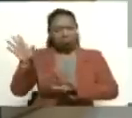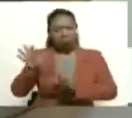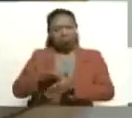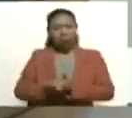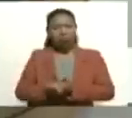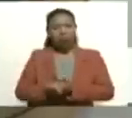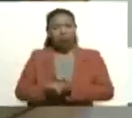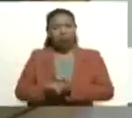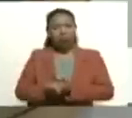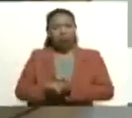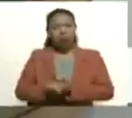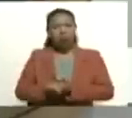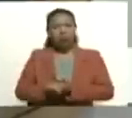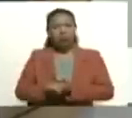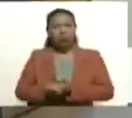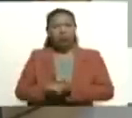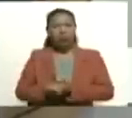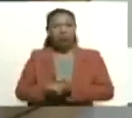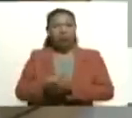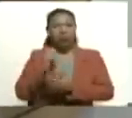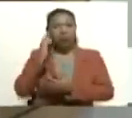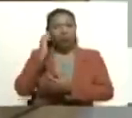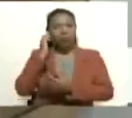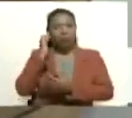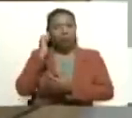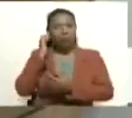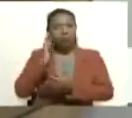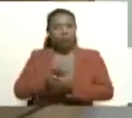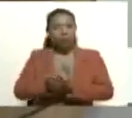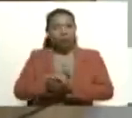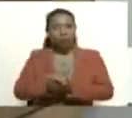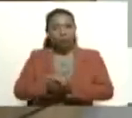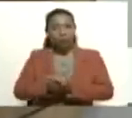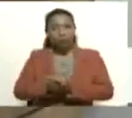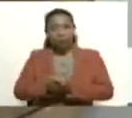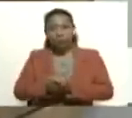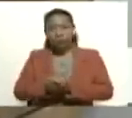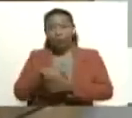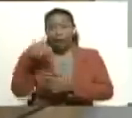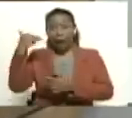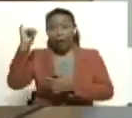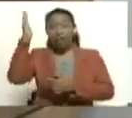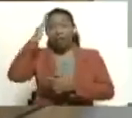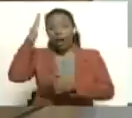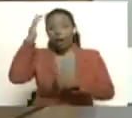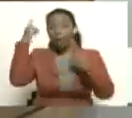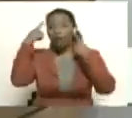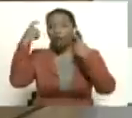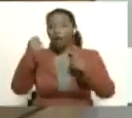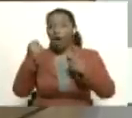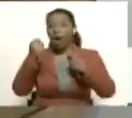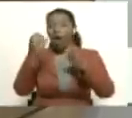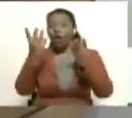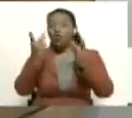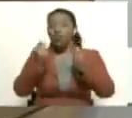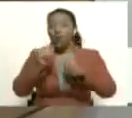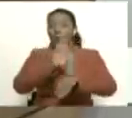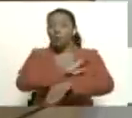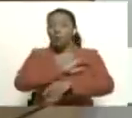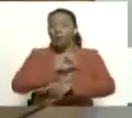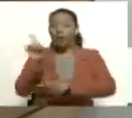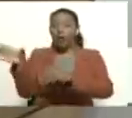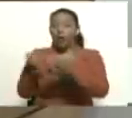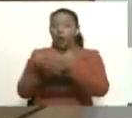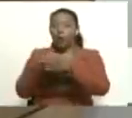y que es una especie de gurú, numerólogo, muy afecto a la oposición venezolana, que se llama Luis